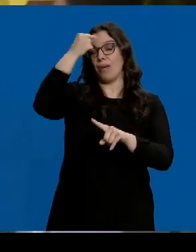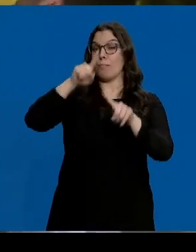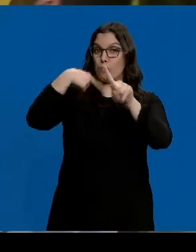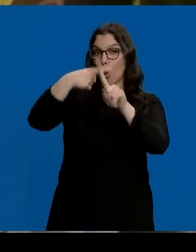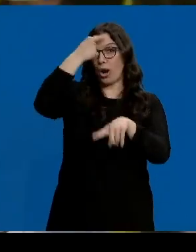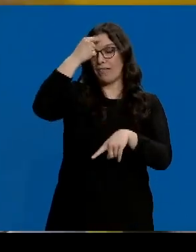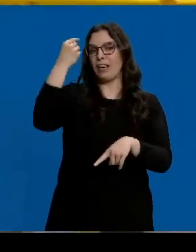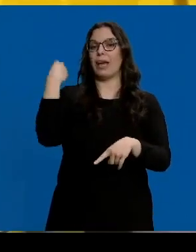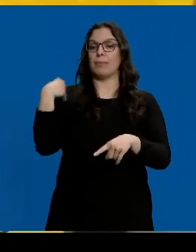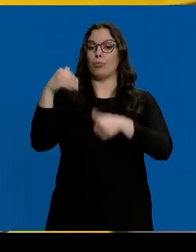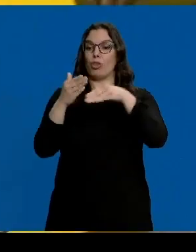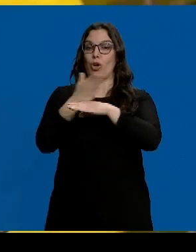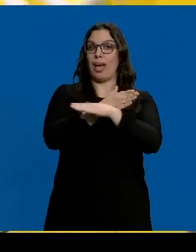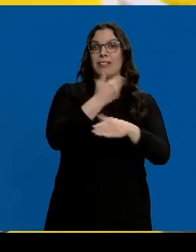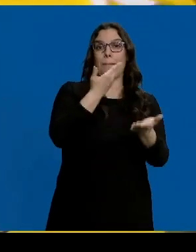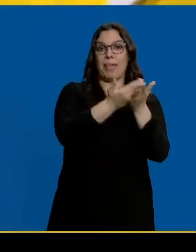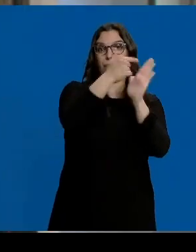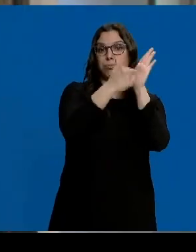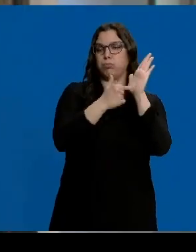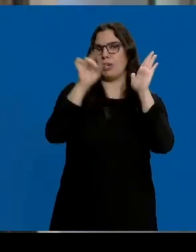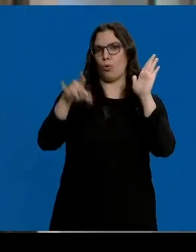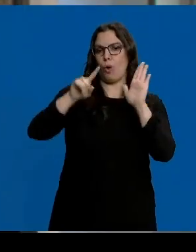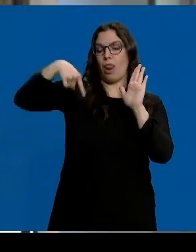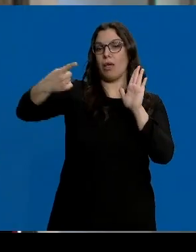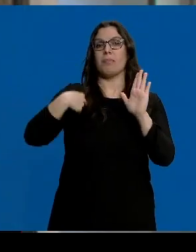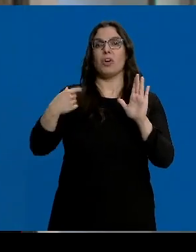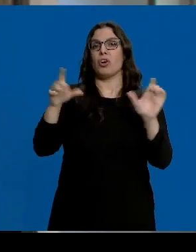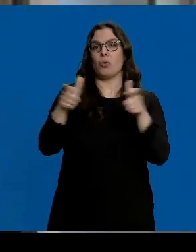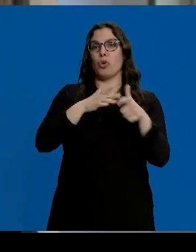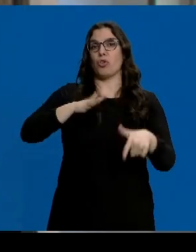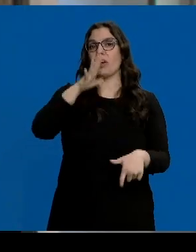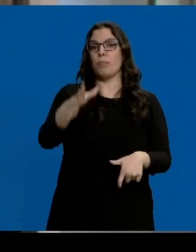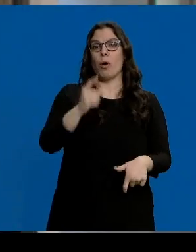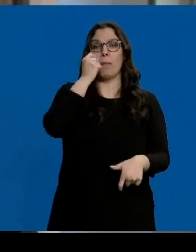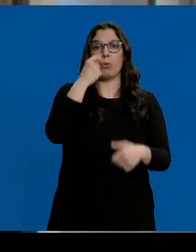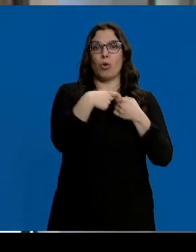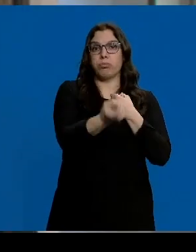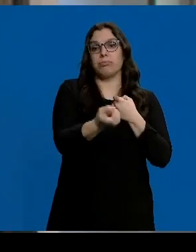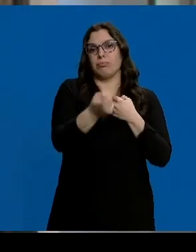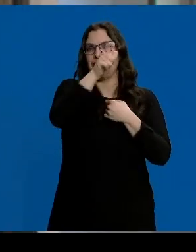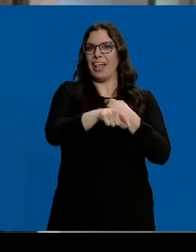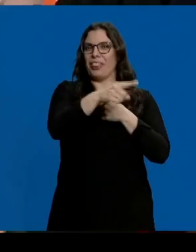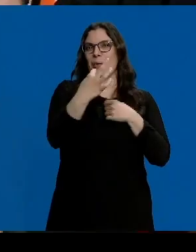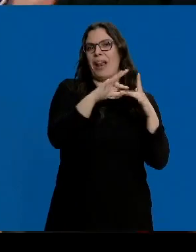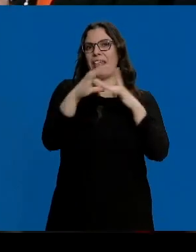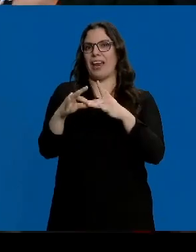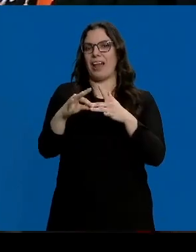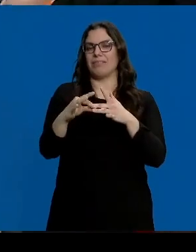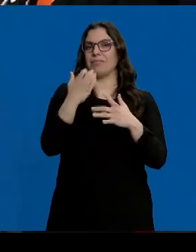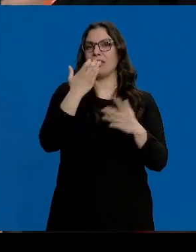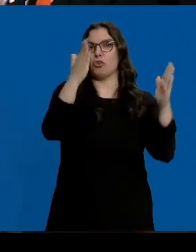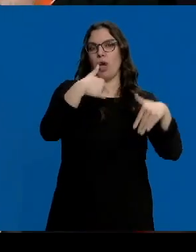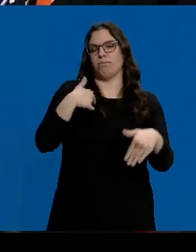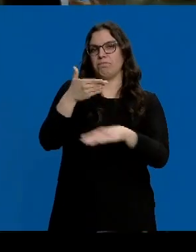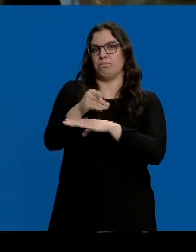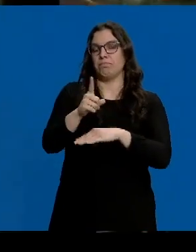adelanto electoral, aunque ha rechazado la reunión. ¿Por qué no estaba, en este caso, el señor Mañueco, que entendemos que es la persona que tiene que liderar? Ciudadanos